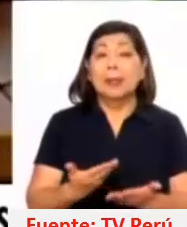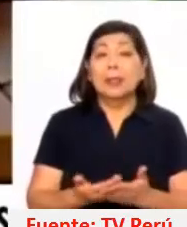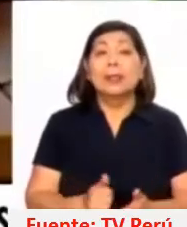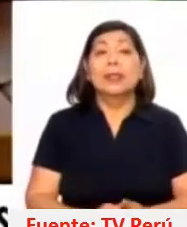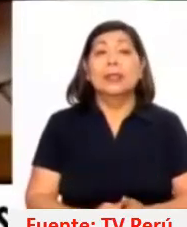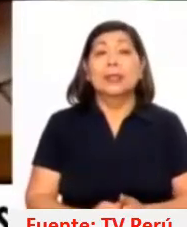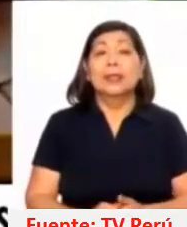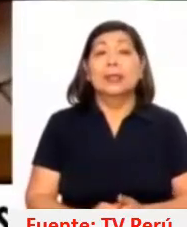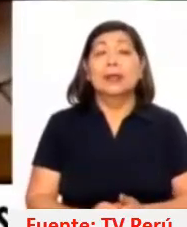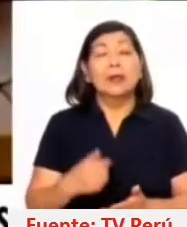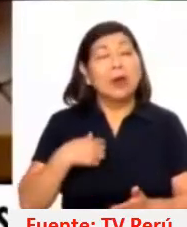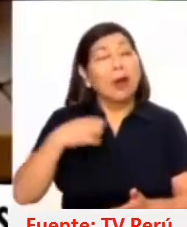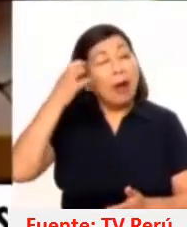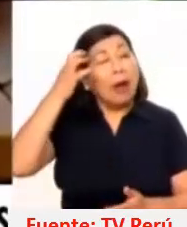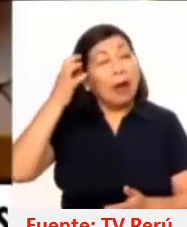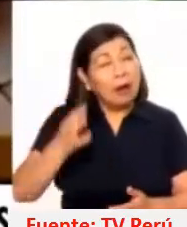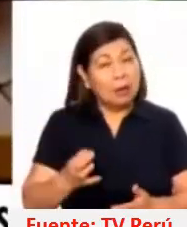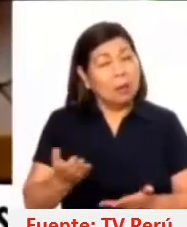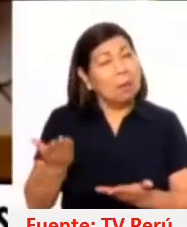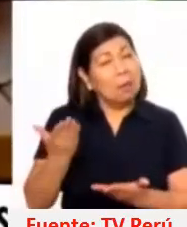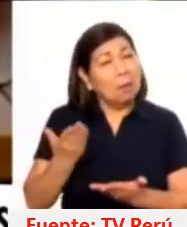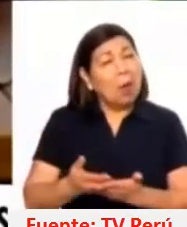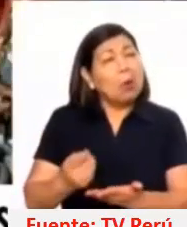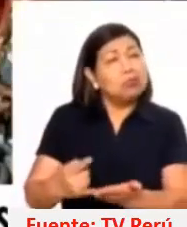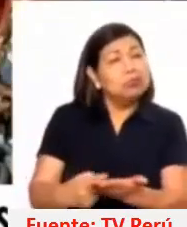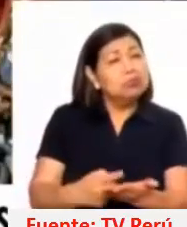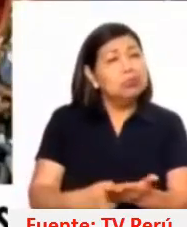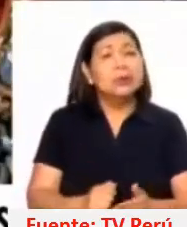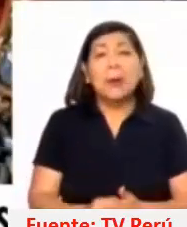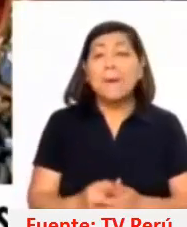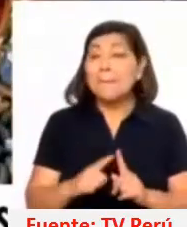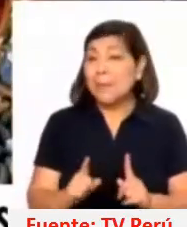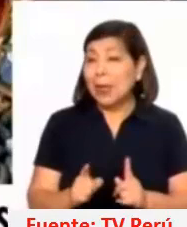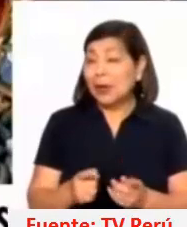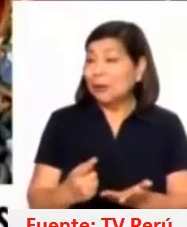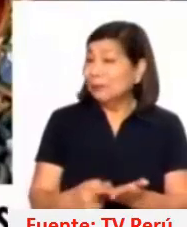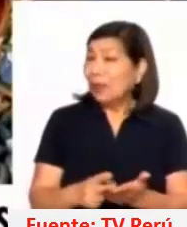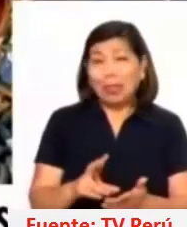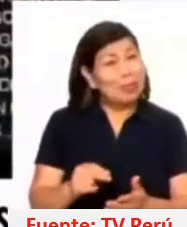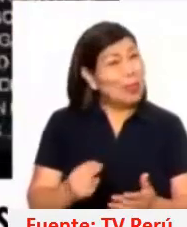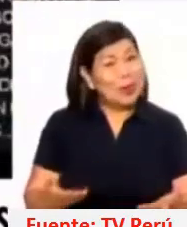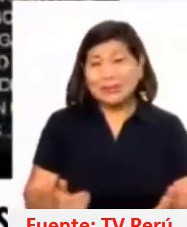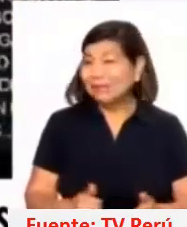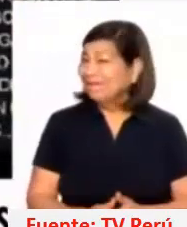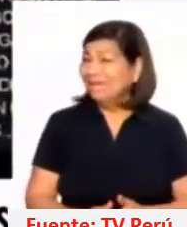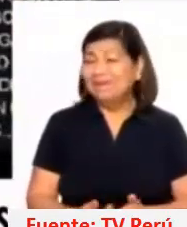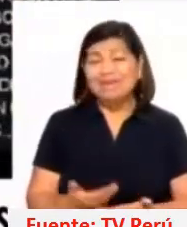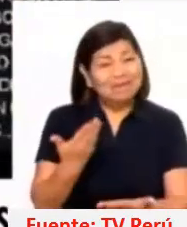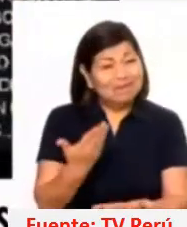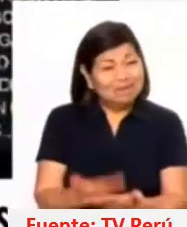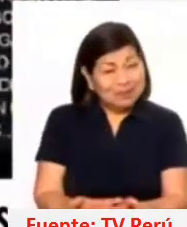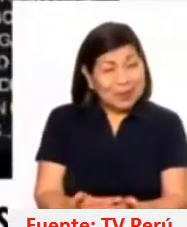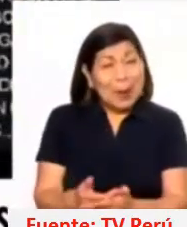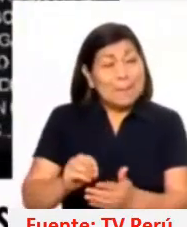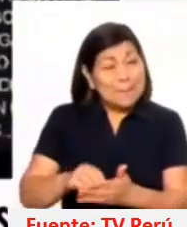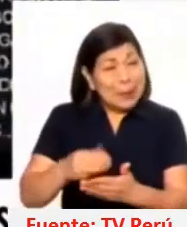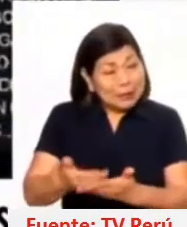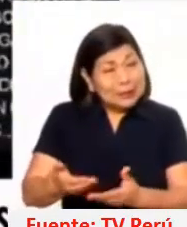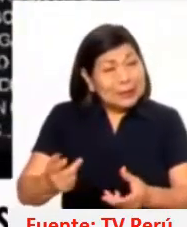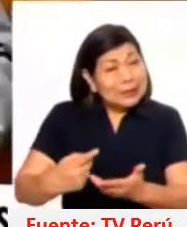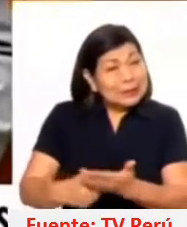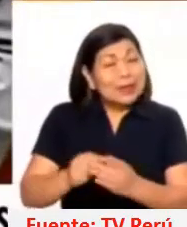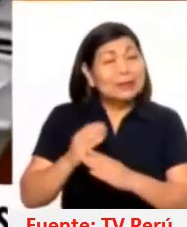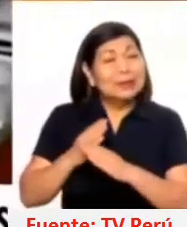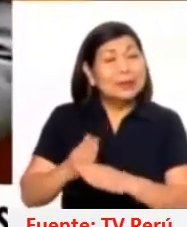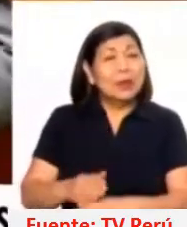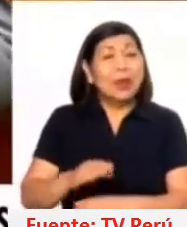Hola amigos de Publicontadores, el día de hoy te daremos a conocer que el Congreso rechaza nuevamente proyecto de adelanto de elecciones y te preguntarás